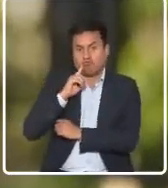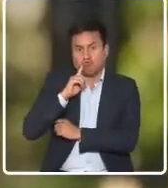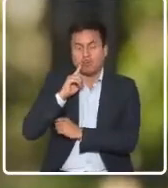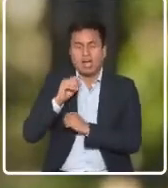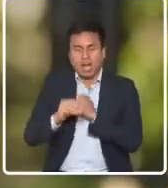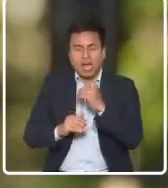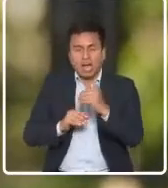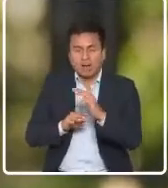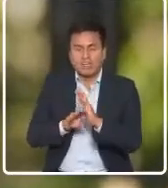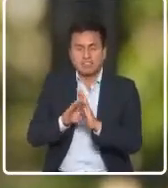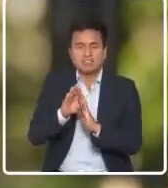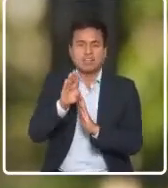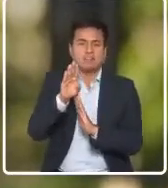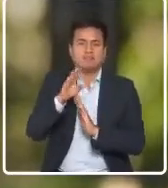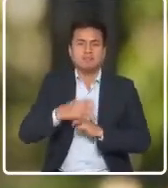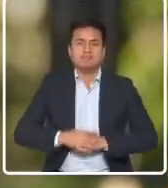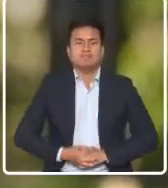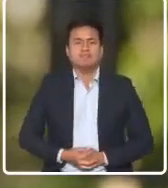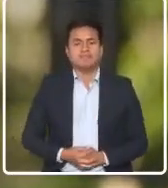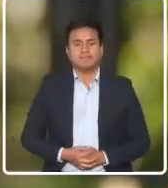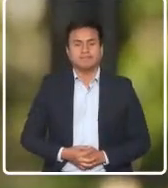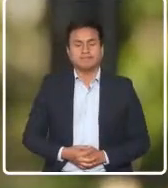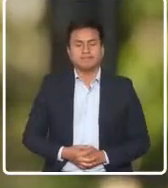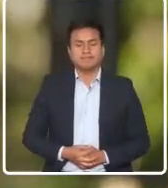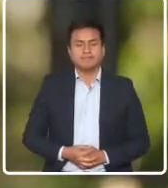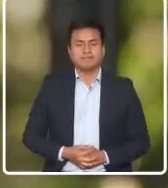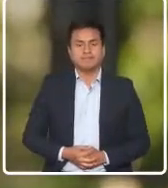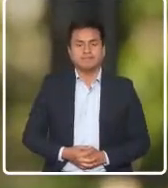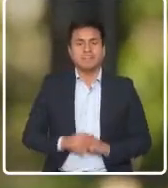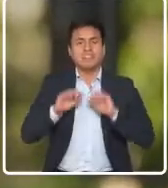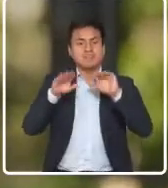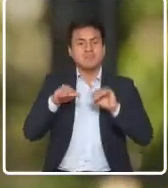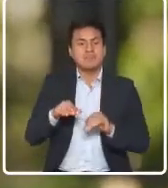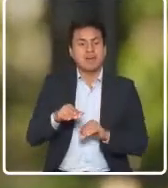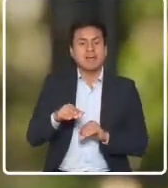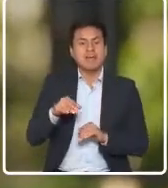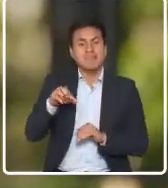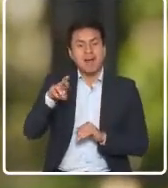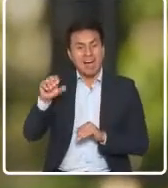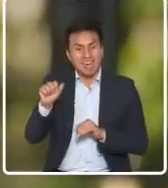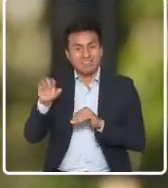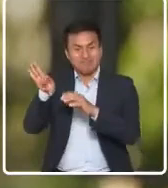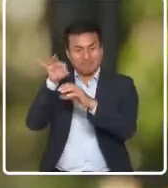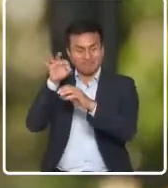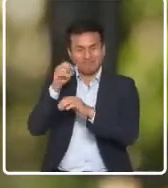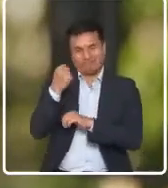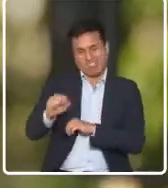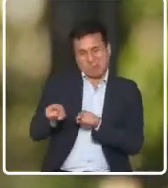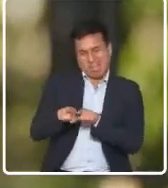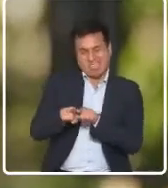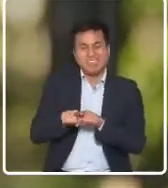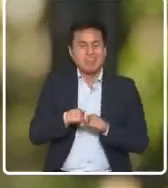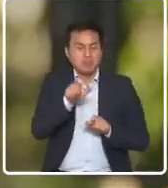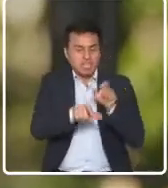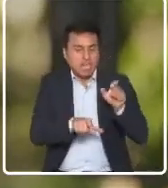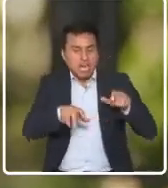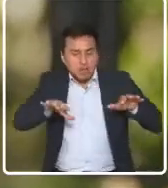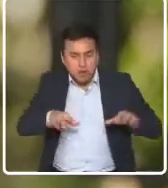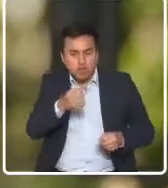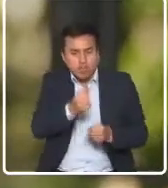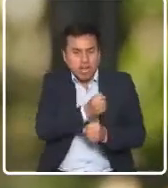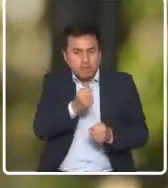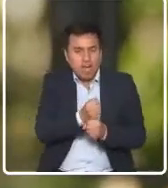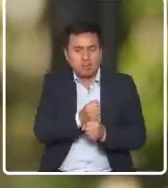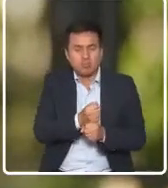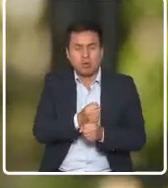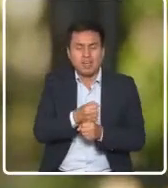para seguir avanzando y desarrollarse. Esa misma porfiada parra, esa misma gente de esfuerzo y trabajo que ha